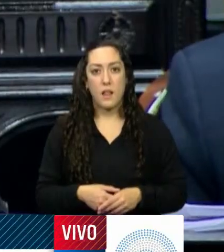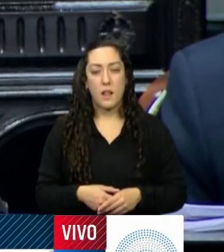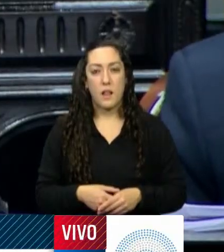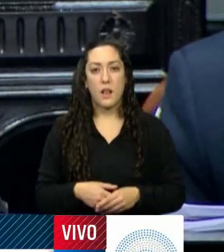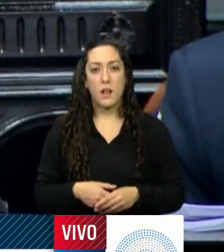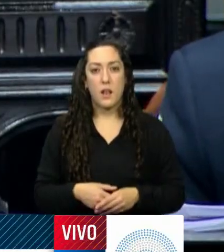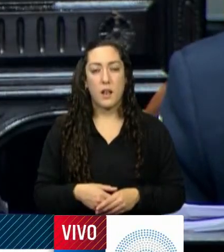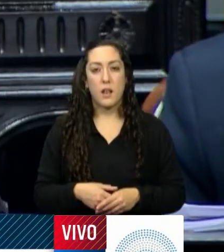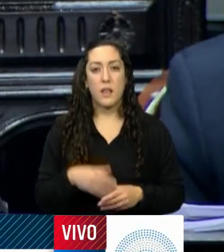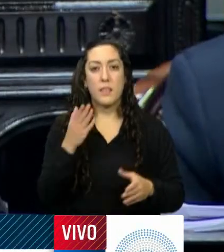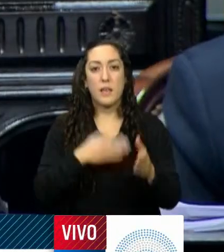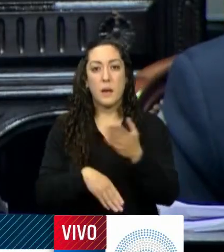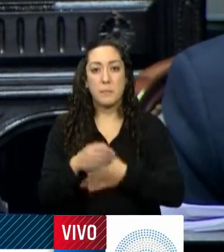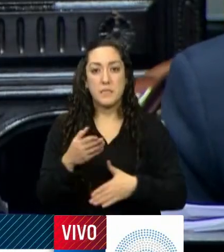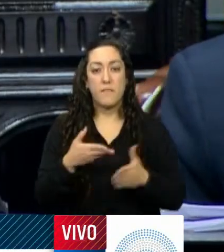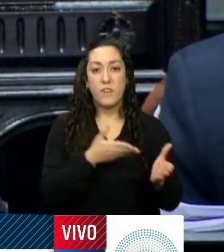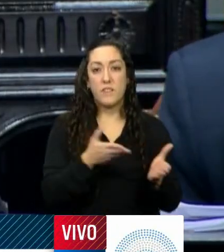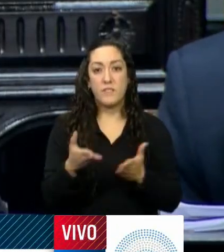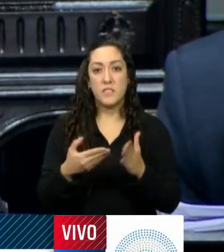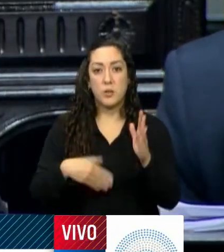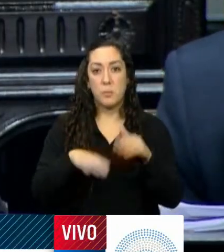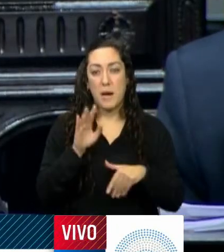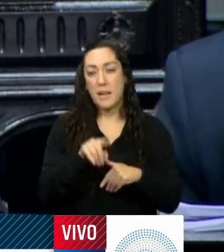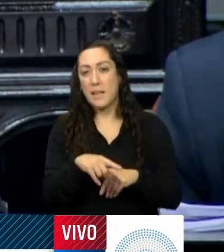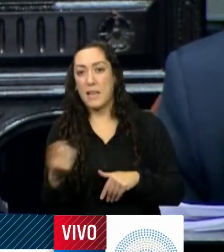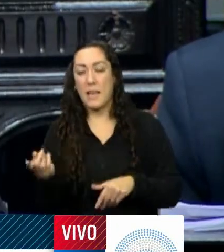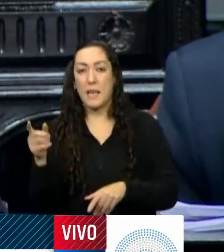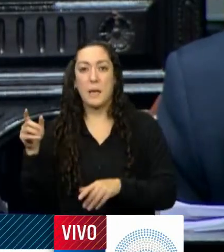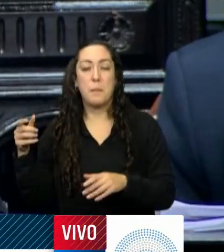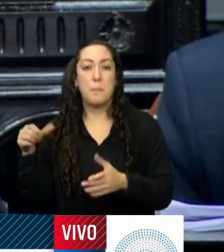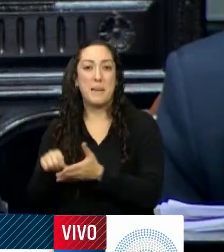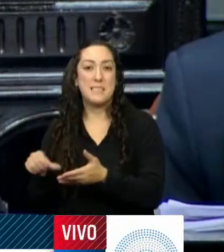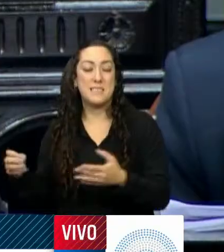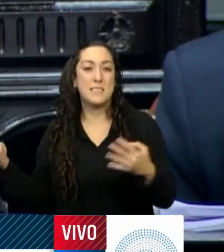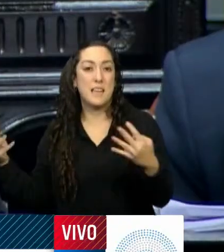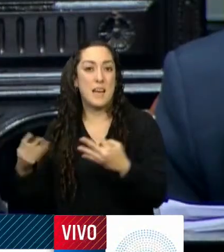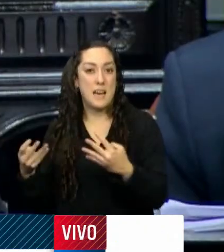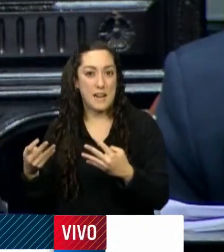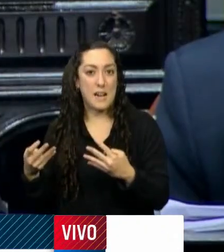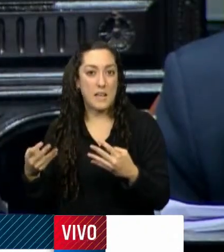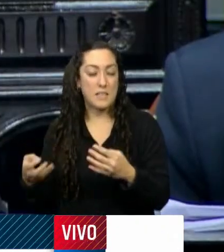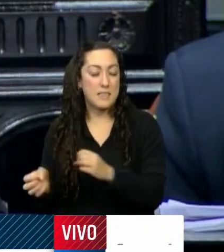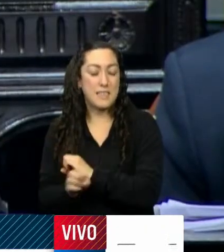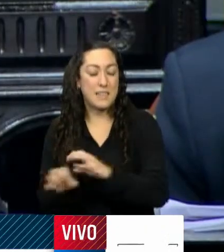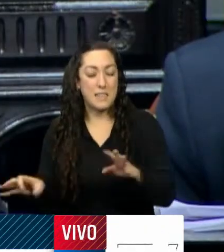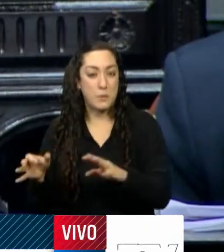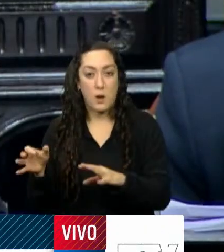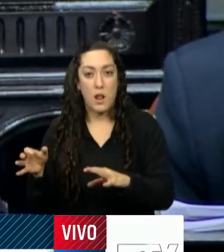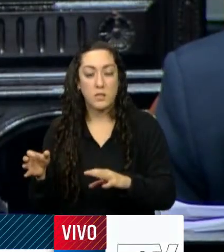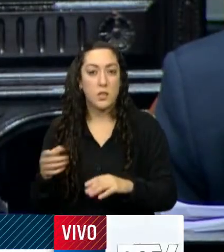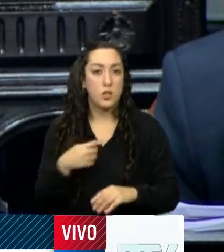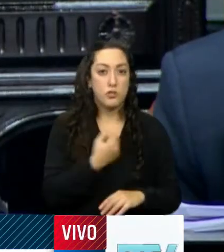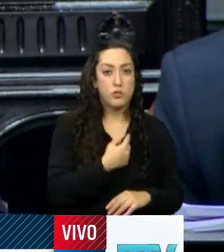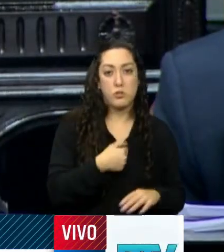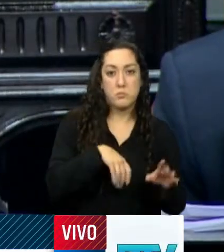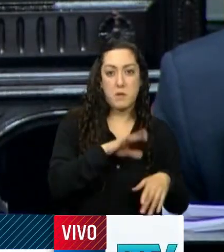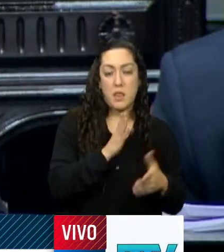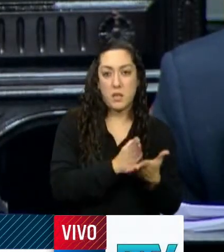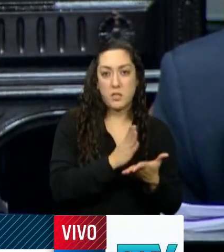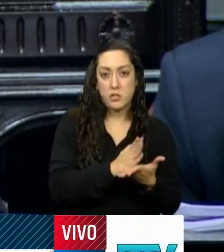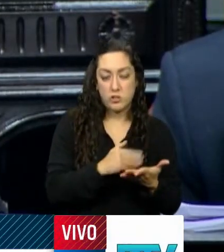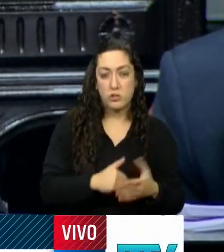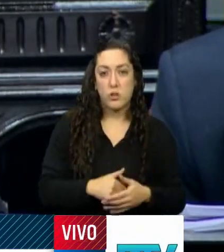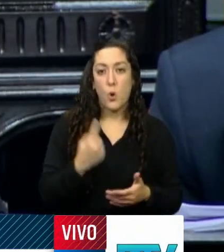beneficios por discapacidad que países que han padecido guerras perversas, muy